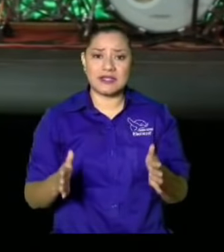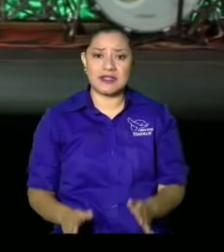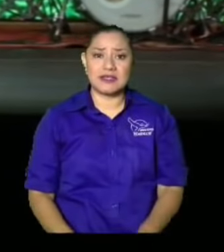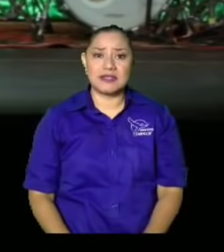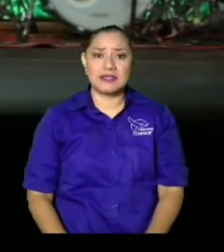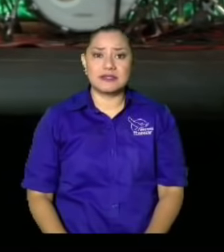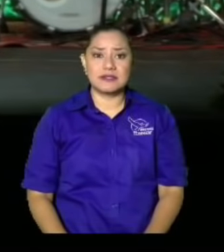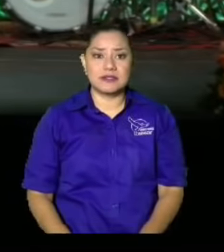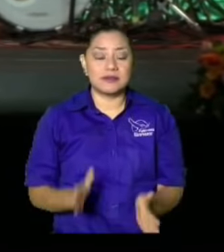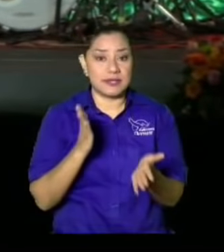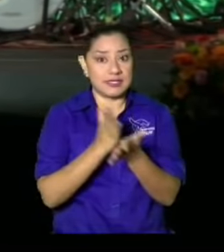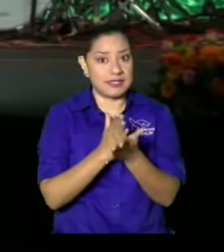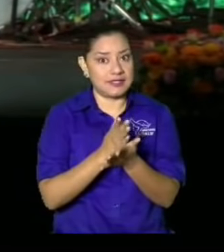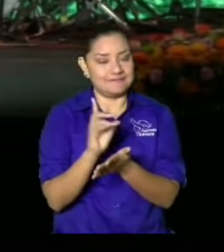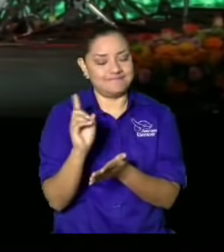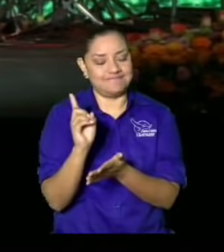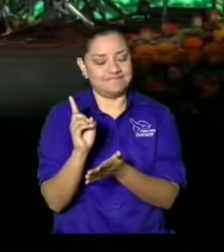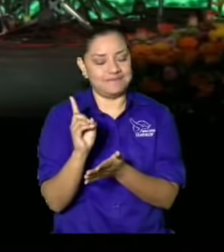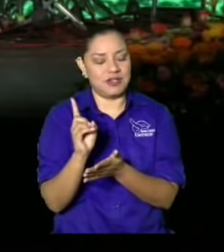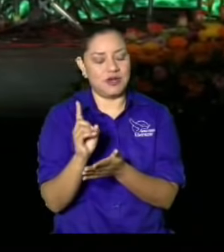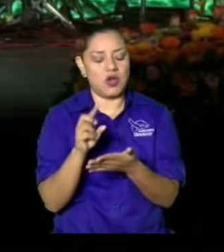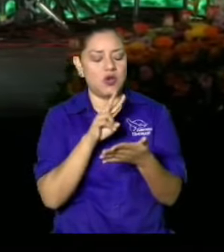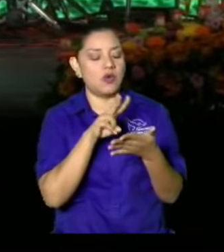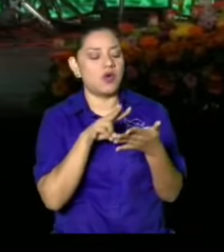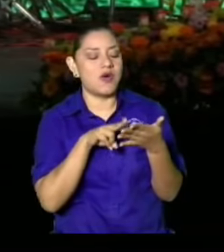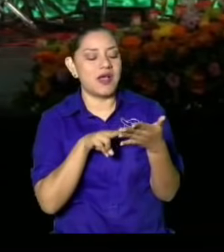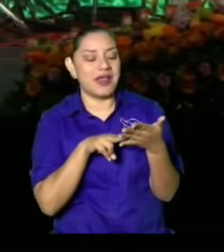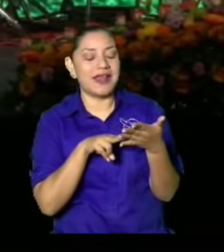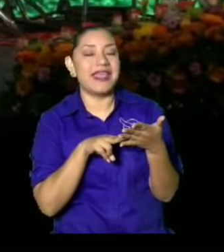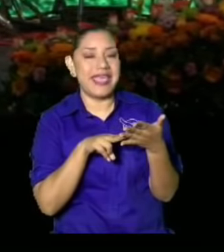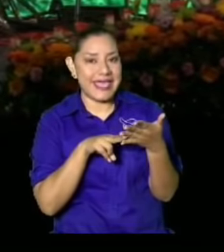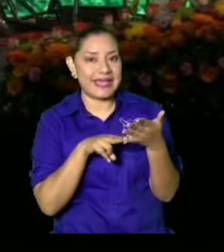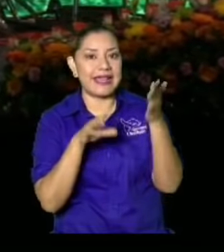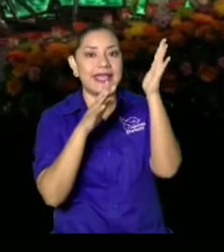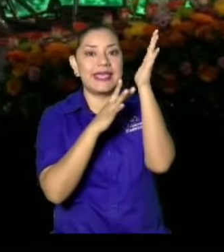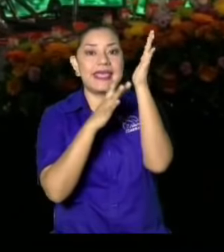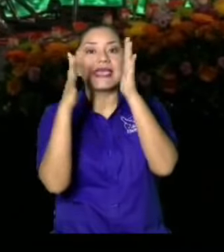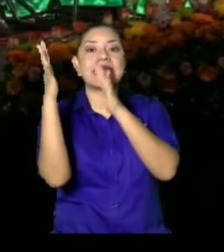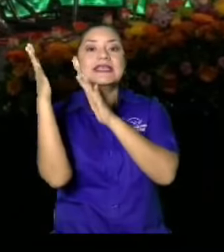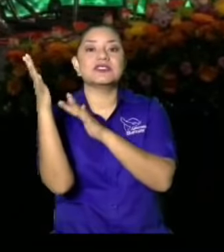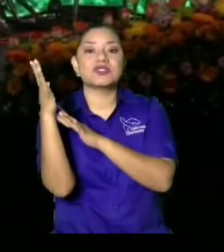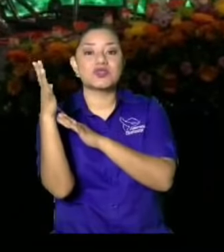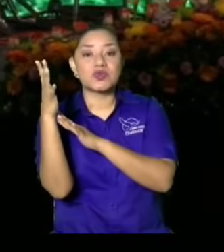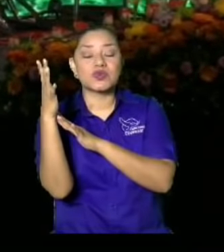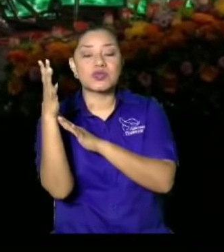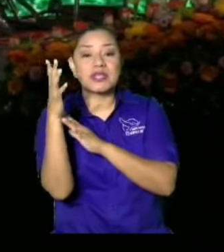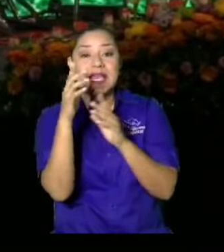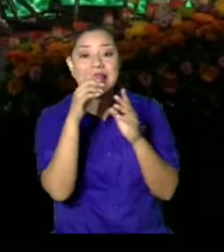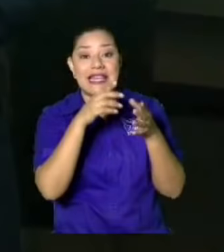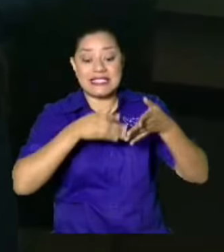No me quiero detener mucho ahí. Lo que me impacta es que él les dijo, pero ustedes no entendieron las escrituras.